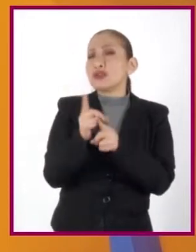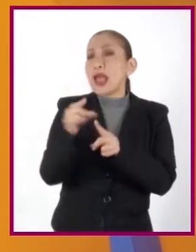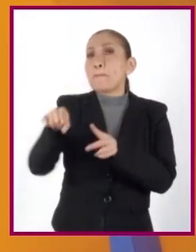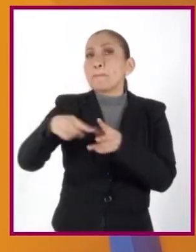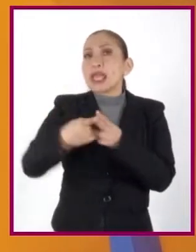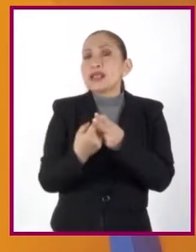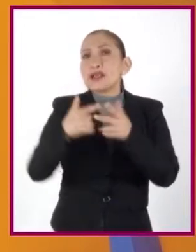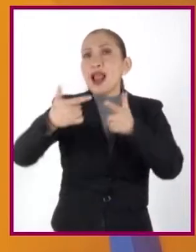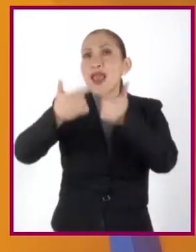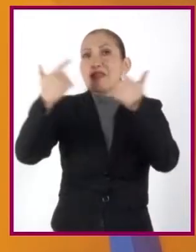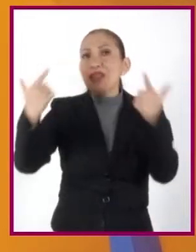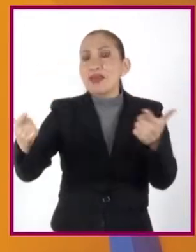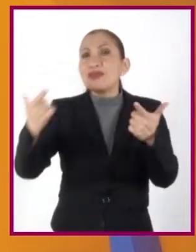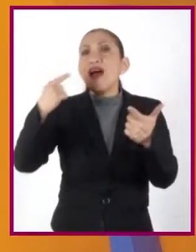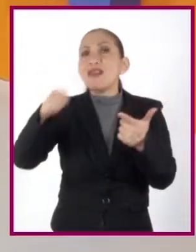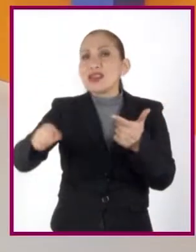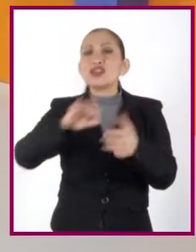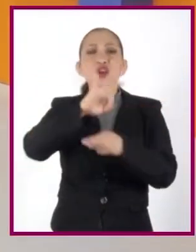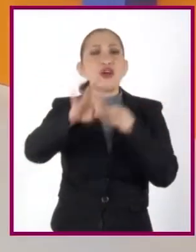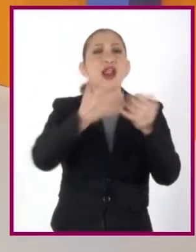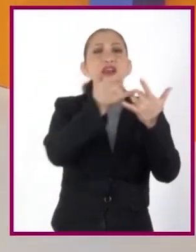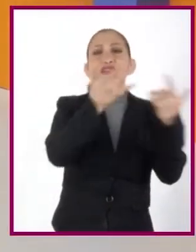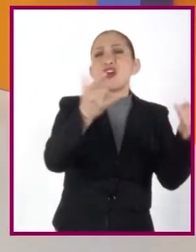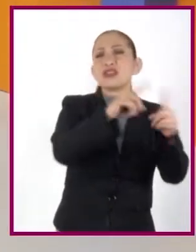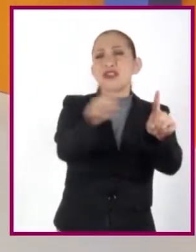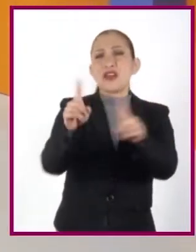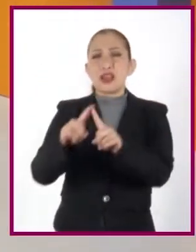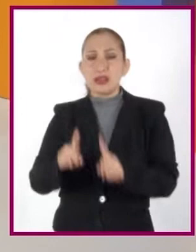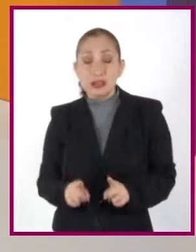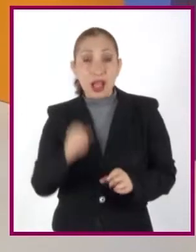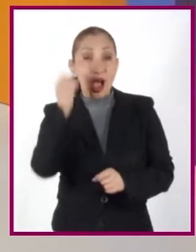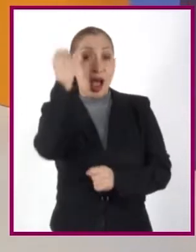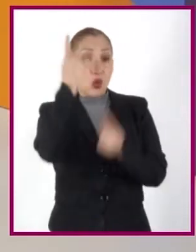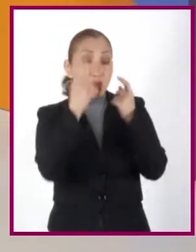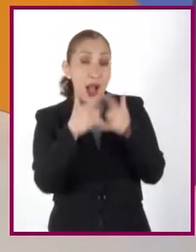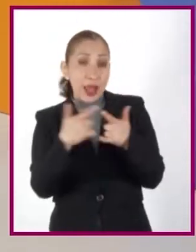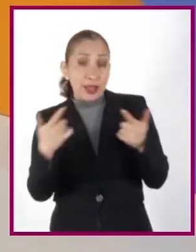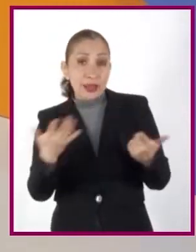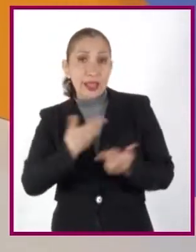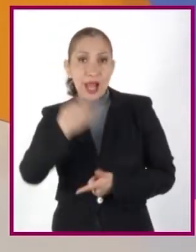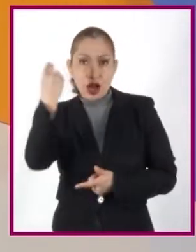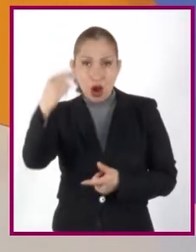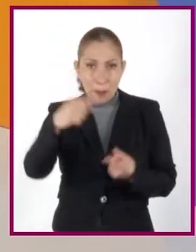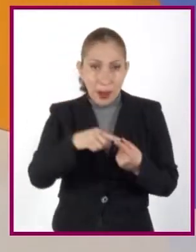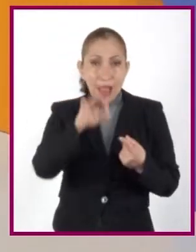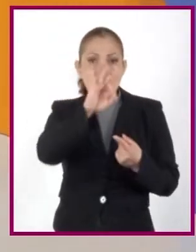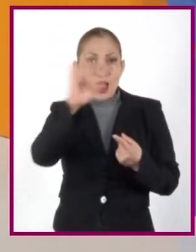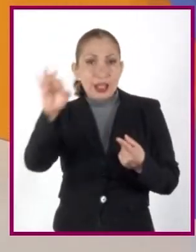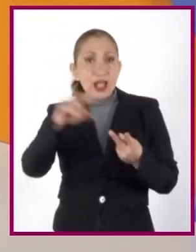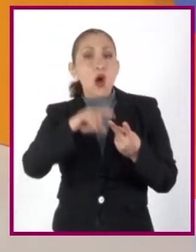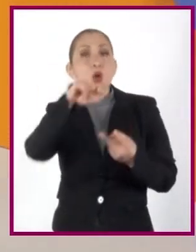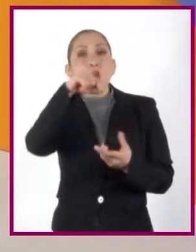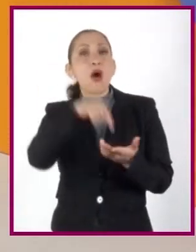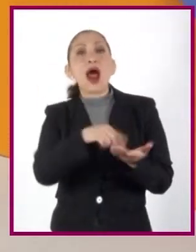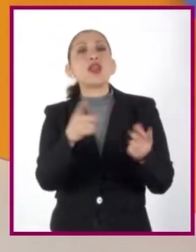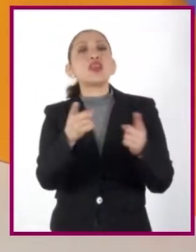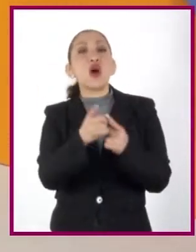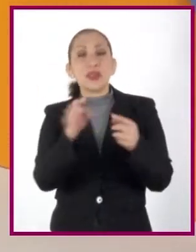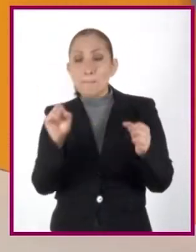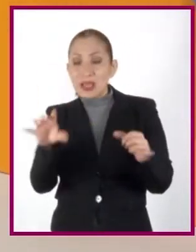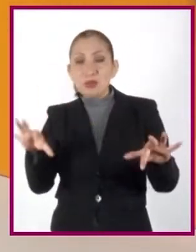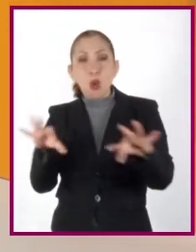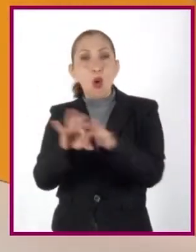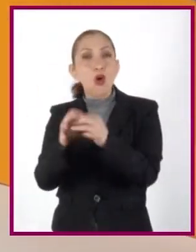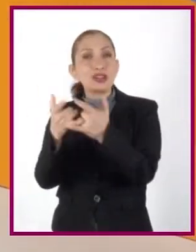surgen las leyendas y los relatos en general. Algunas leyendas contienen nombres, fechas o lugares que se relacionan con la